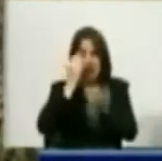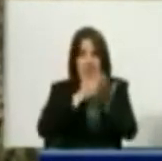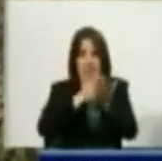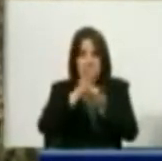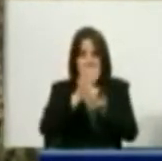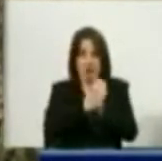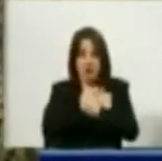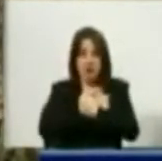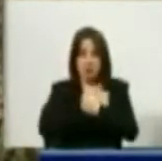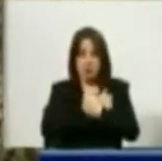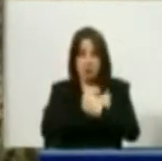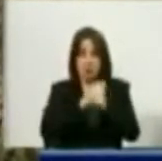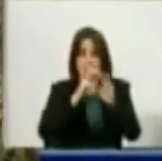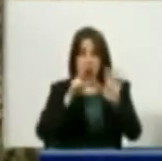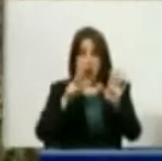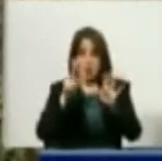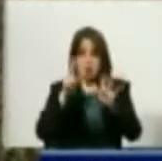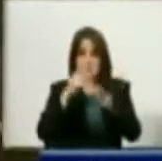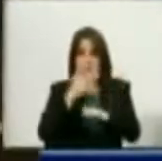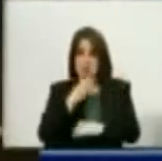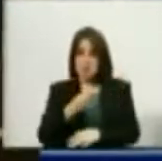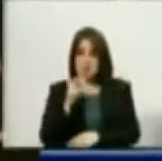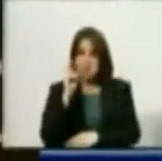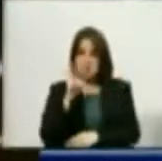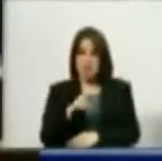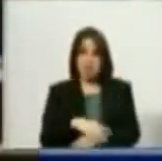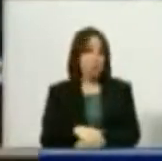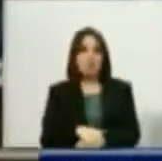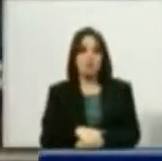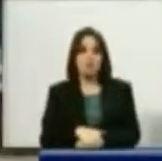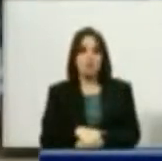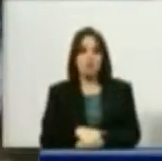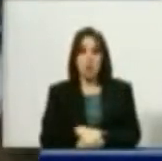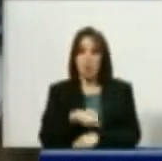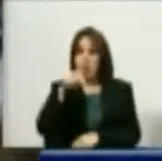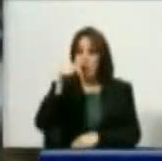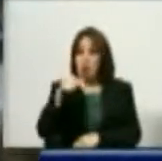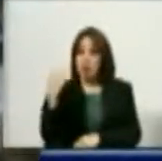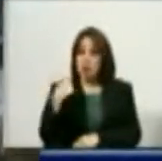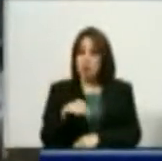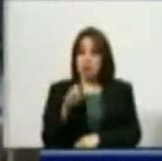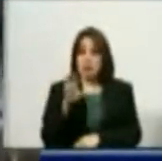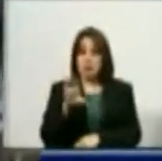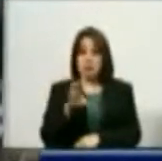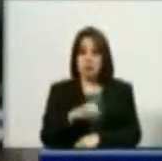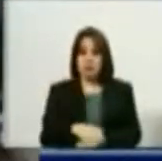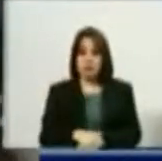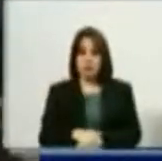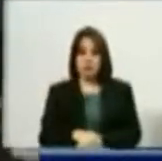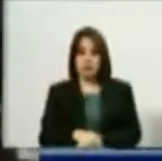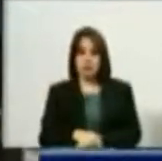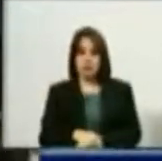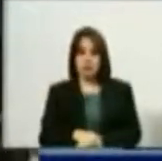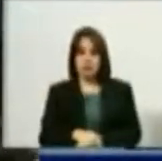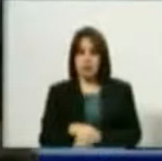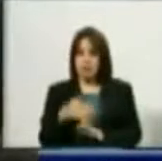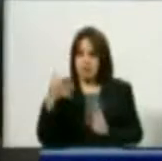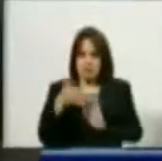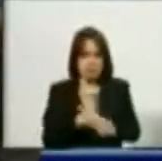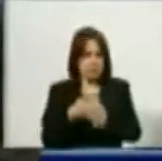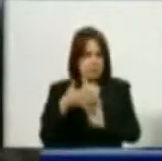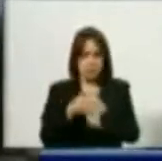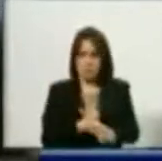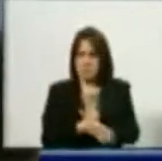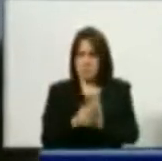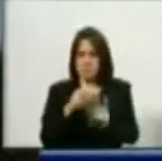amor ocho de diciembre mándelo la patria hoy tenemos patria Y pase lo que pase en